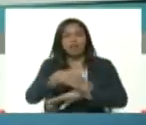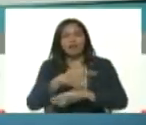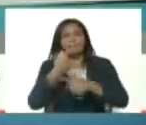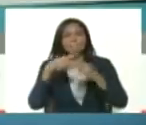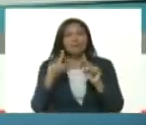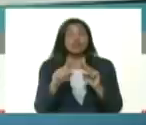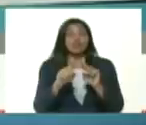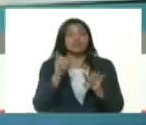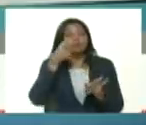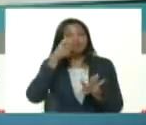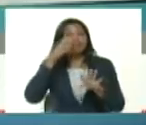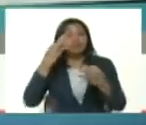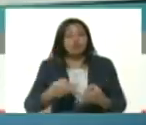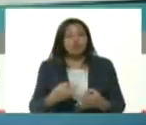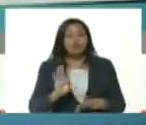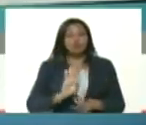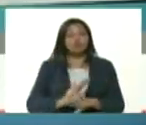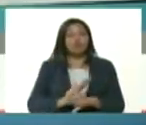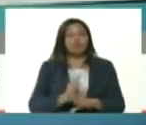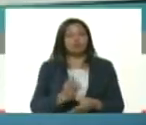sí, seguros,